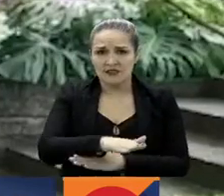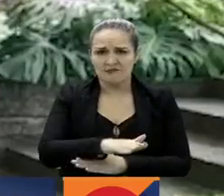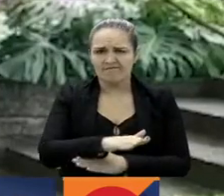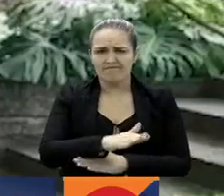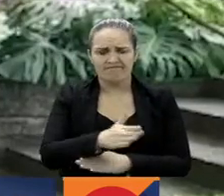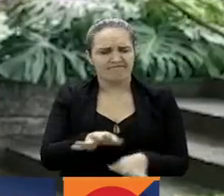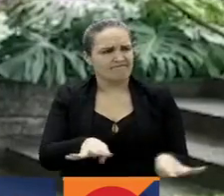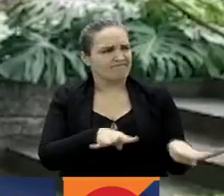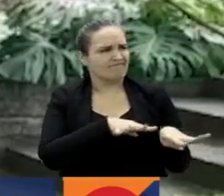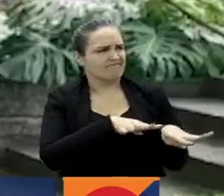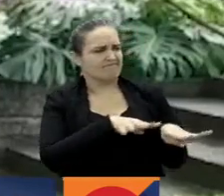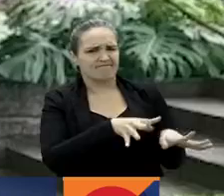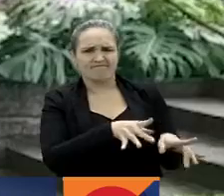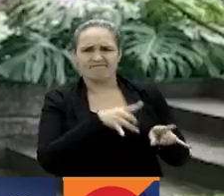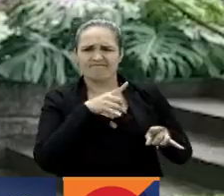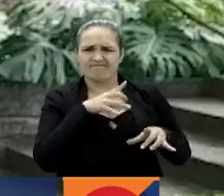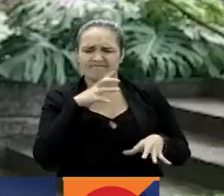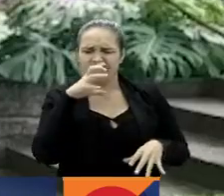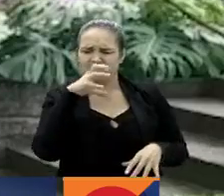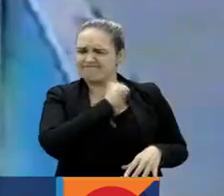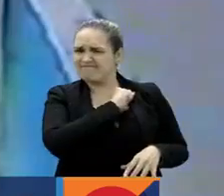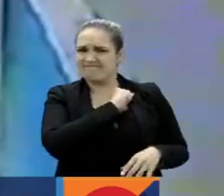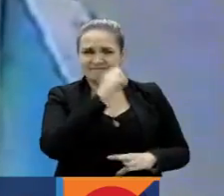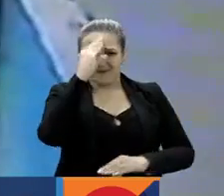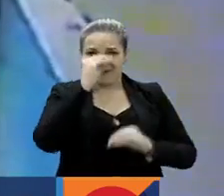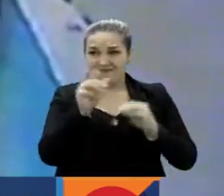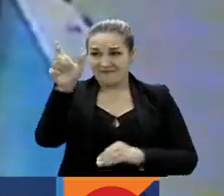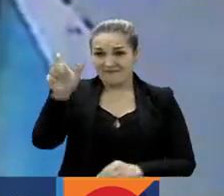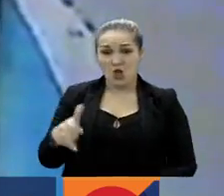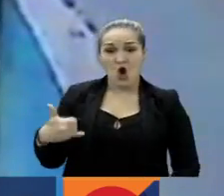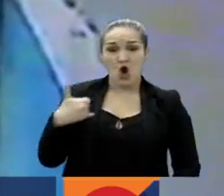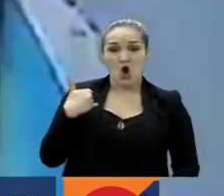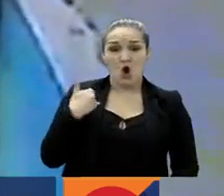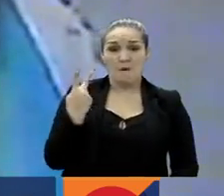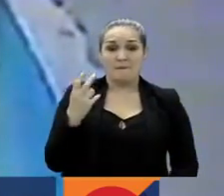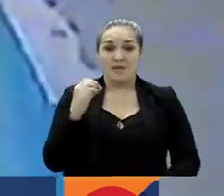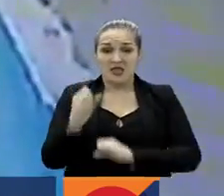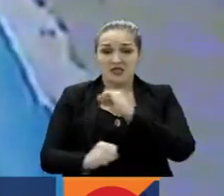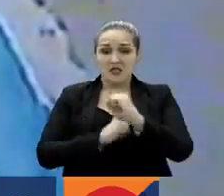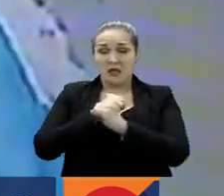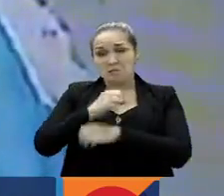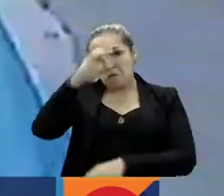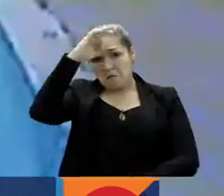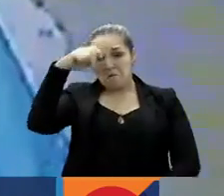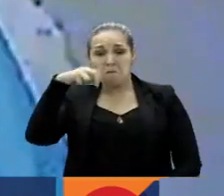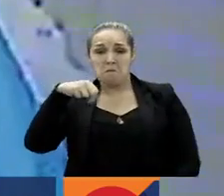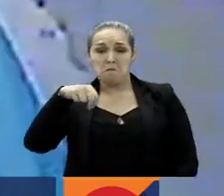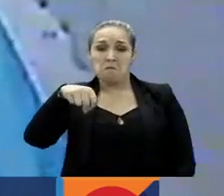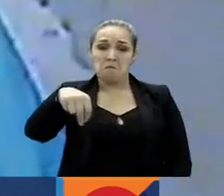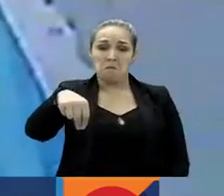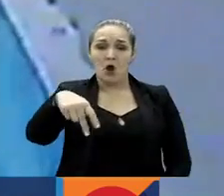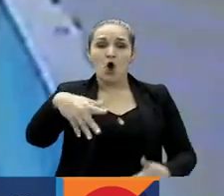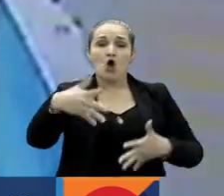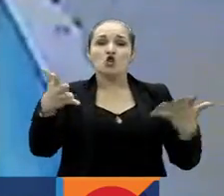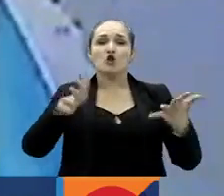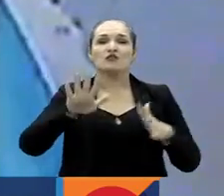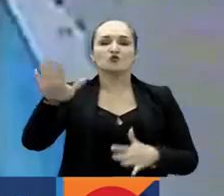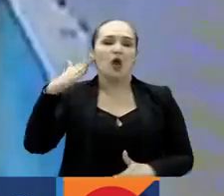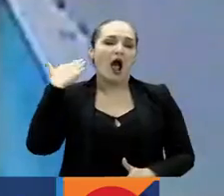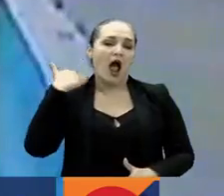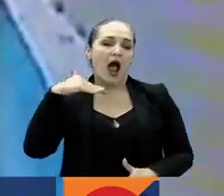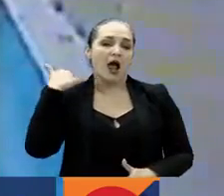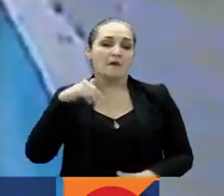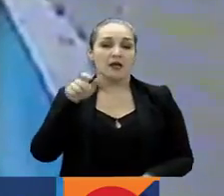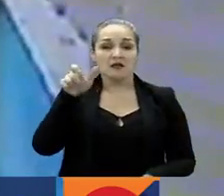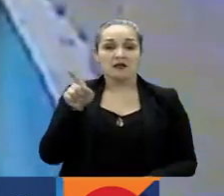ha causado la agresión con ácido a una joven de 20 años quien transitaba por una calle del barrio Granada en la ciudad de Armenia, Quindío, cuando un hombre la abordó y